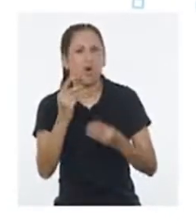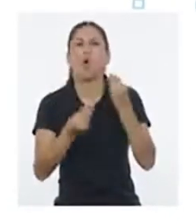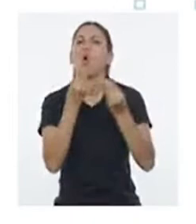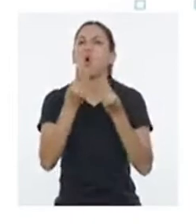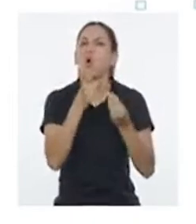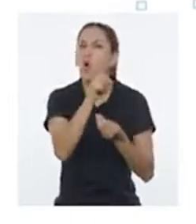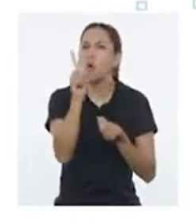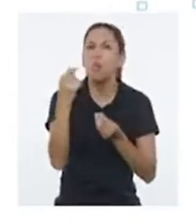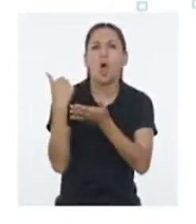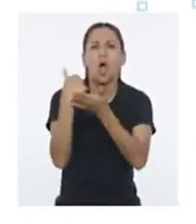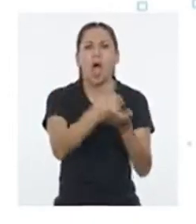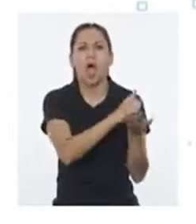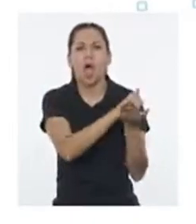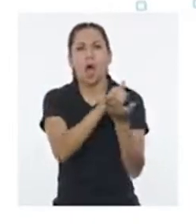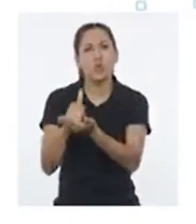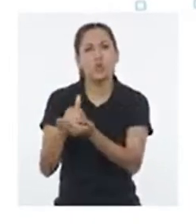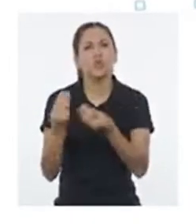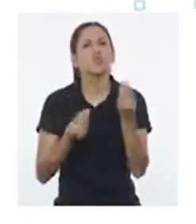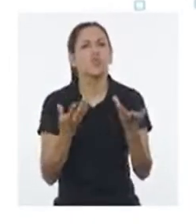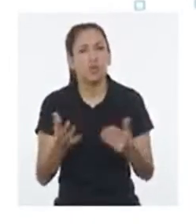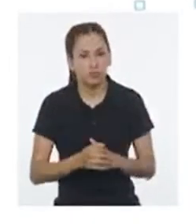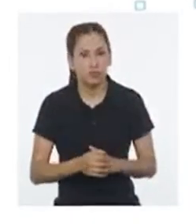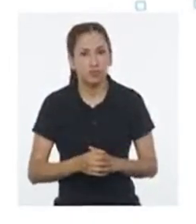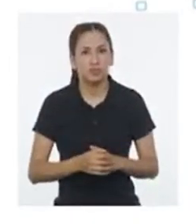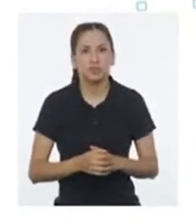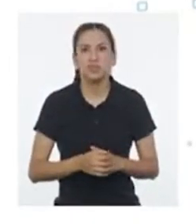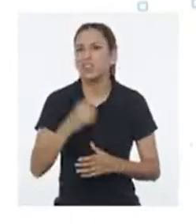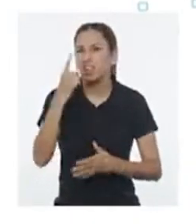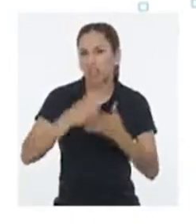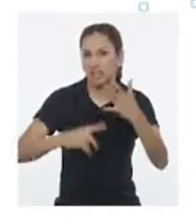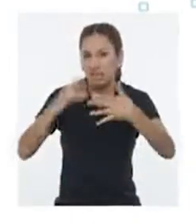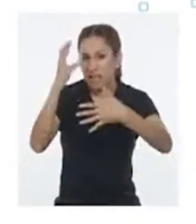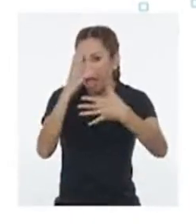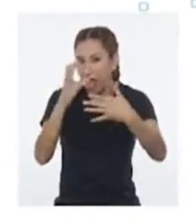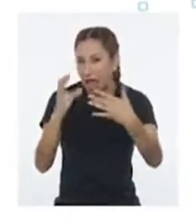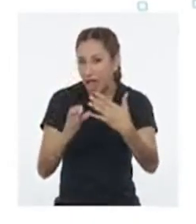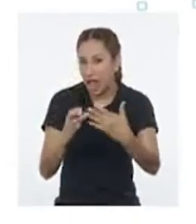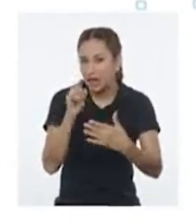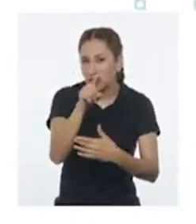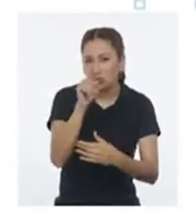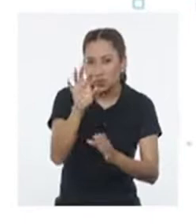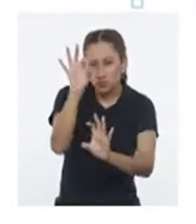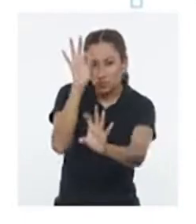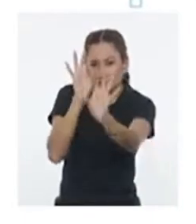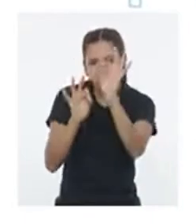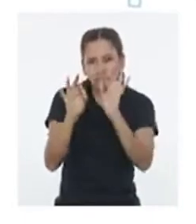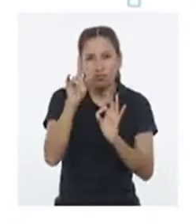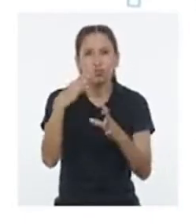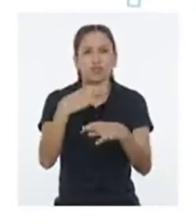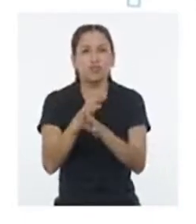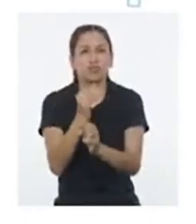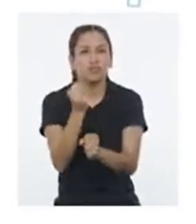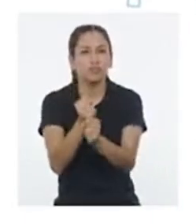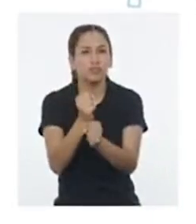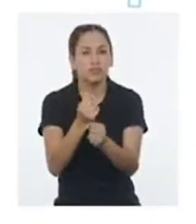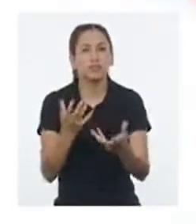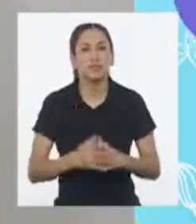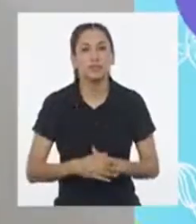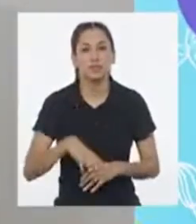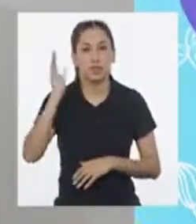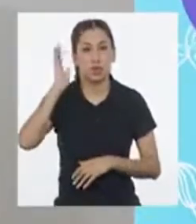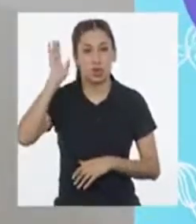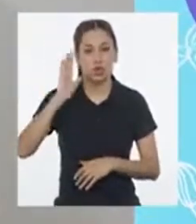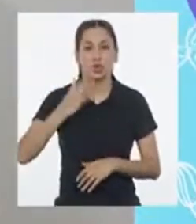se realizaba la ayuda mutua? ¿Qué aspectos rescatarías de esta forma de